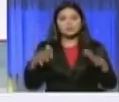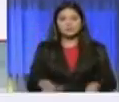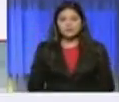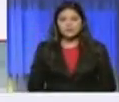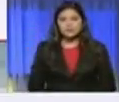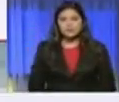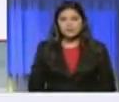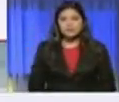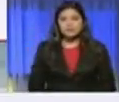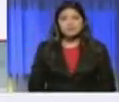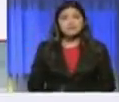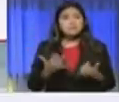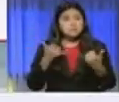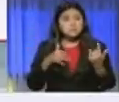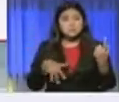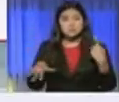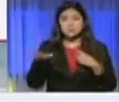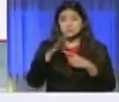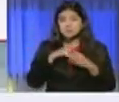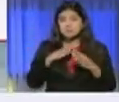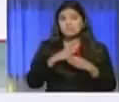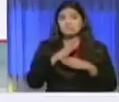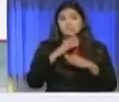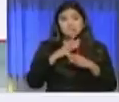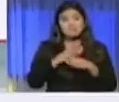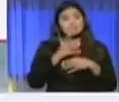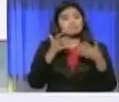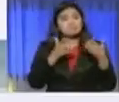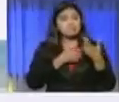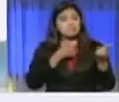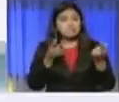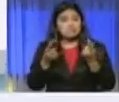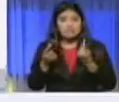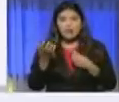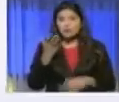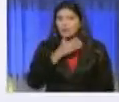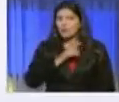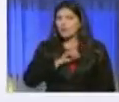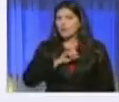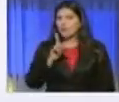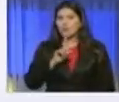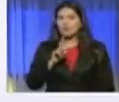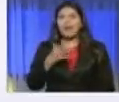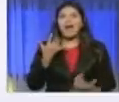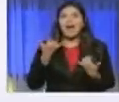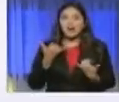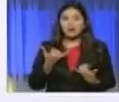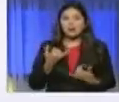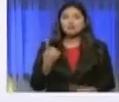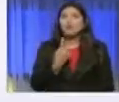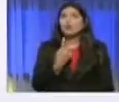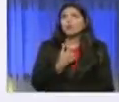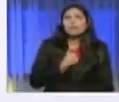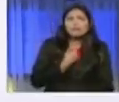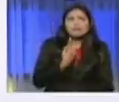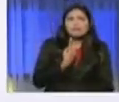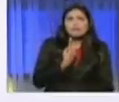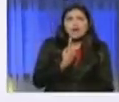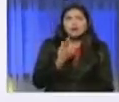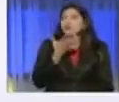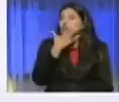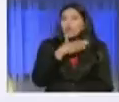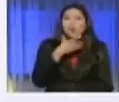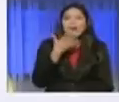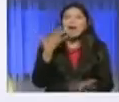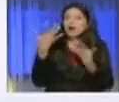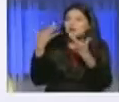medio de estos avatares de la guerra económica si no tuviéramos estas poderosas relaciones mundiales? Si no tuviéramos esta